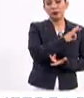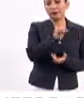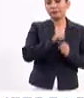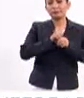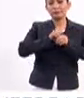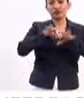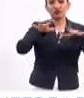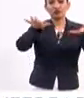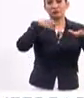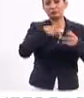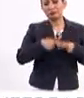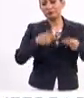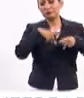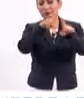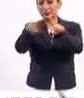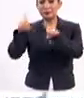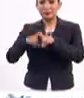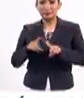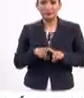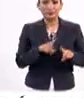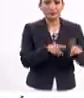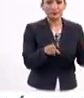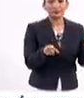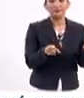públicos diversos,